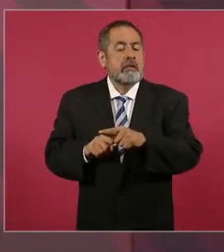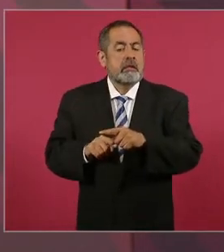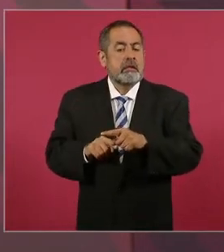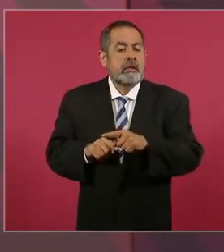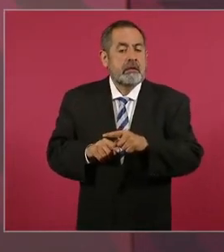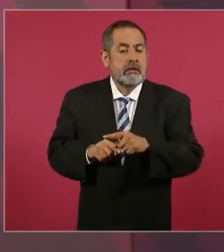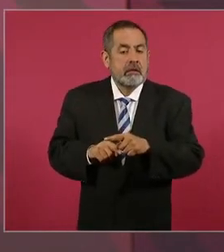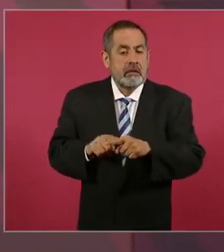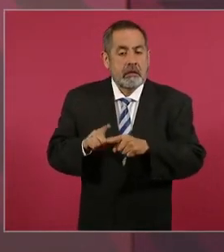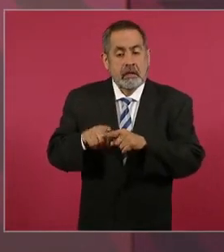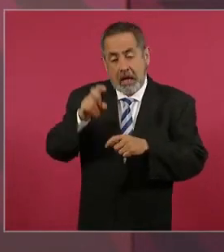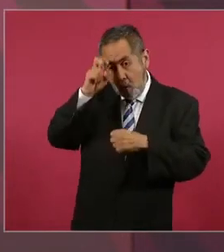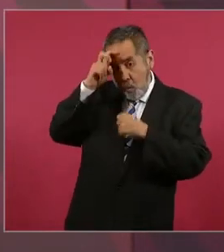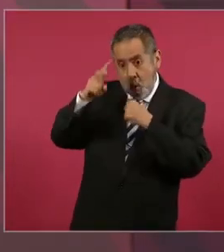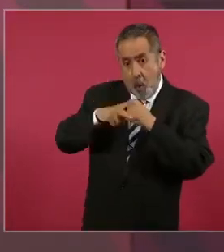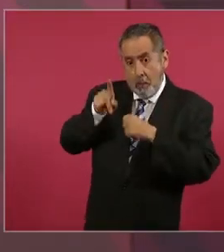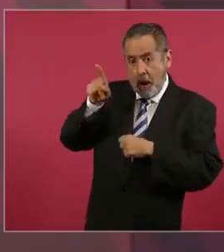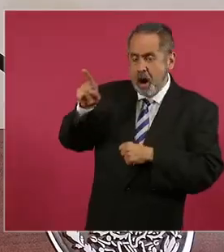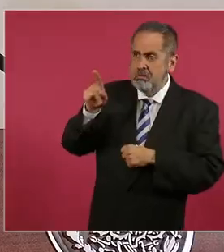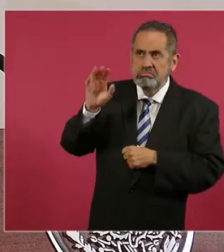de Europa